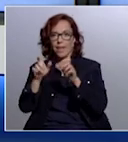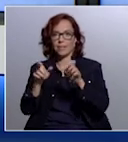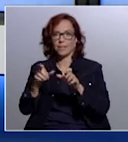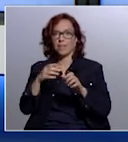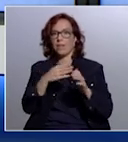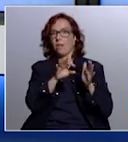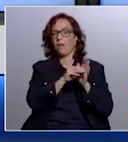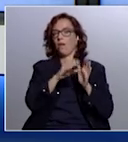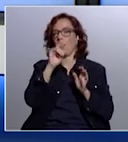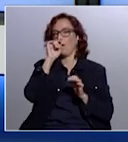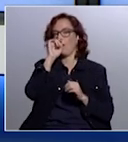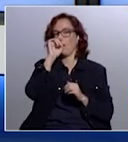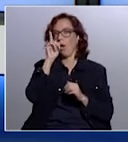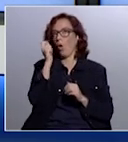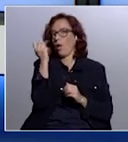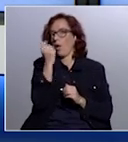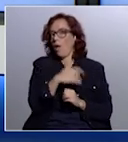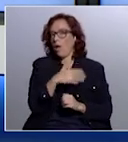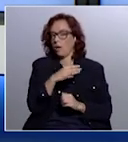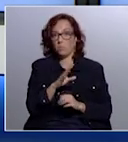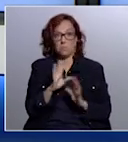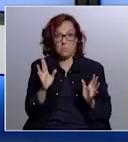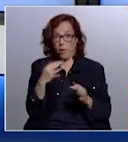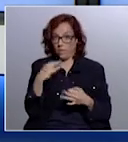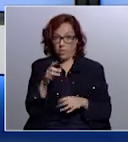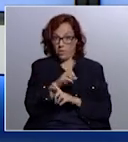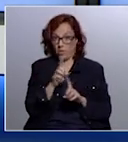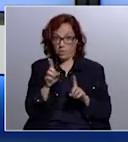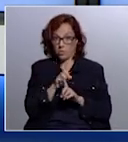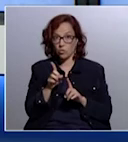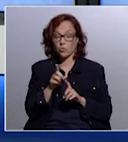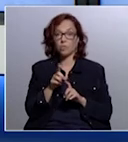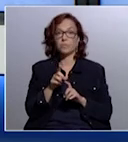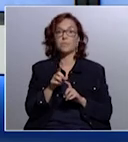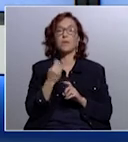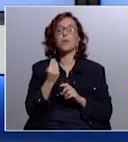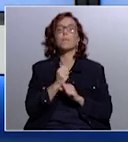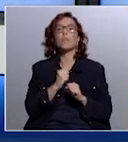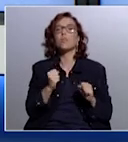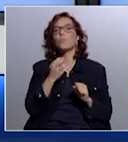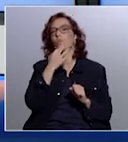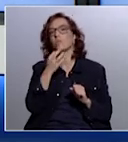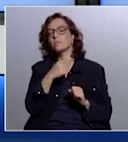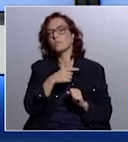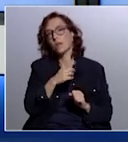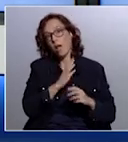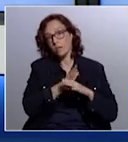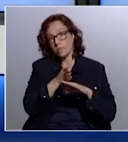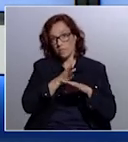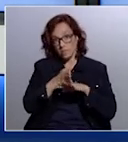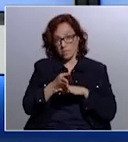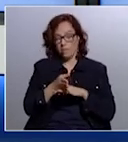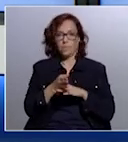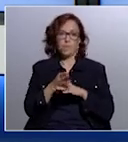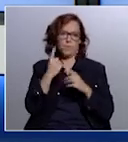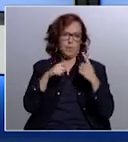solista es elitista o caro cuando en realidad mucha propuesta que no lo es entonces que podemos destacar de eso que justamente es accesible para públicos